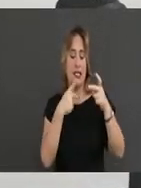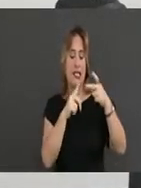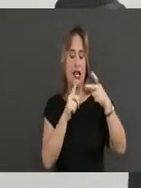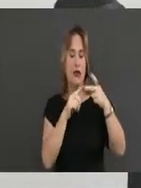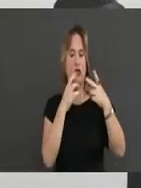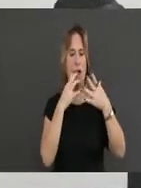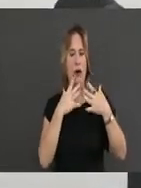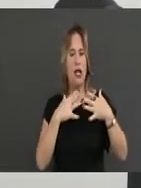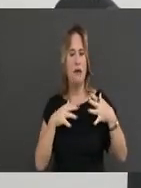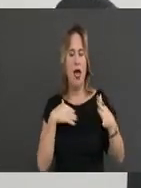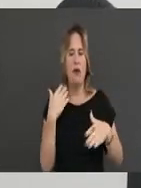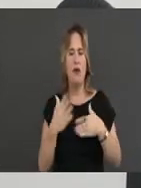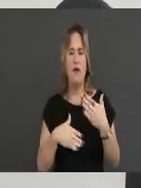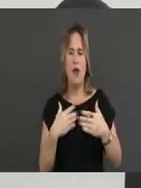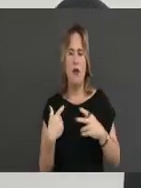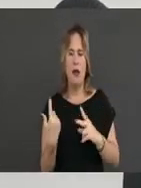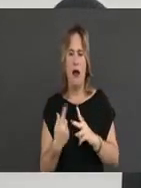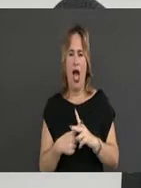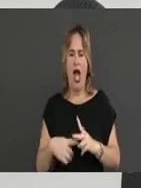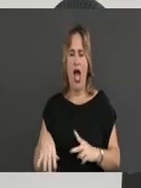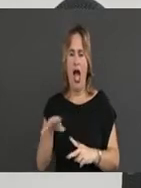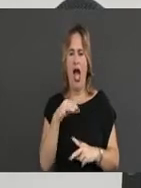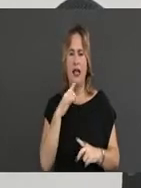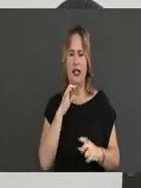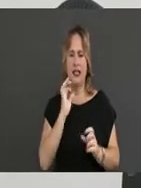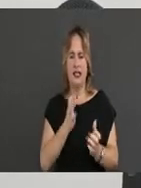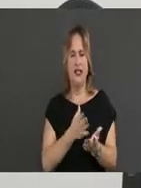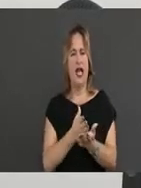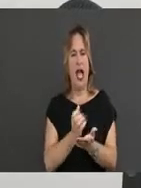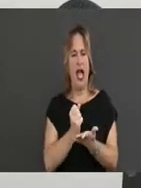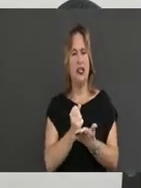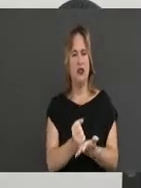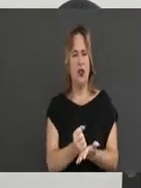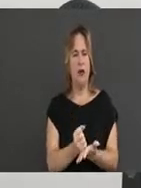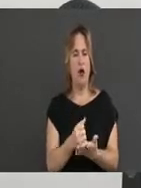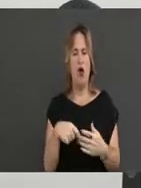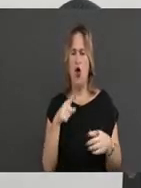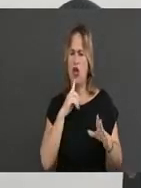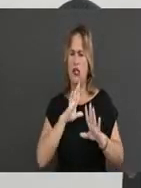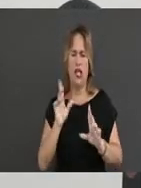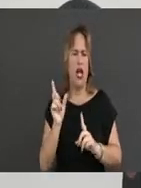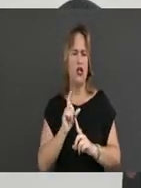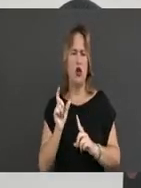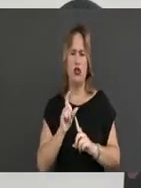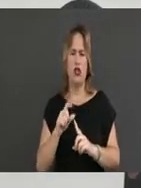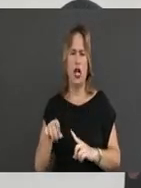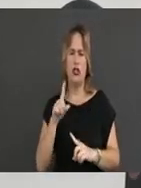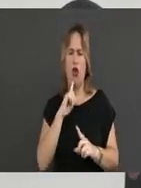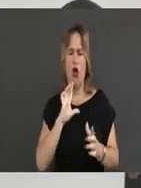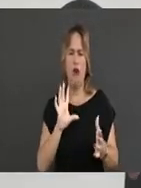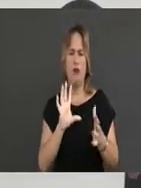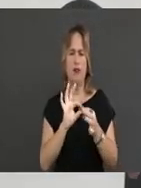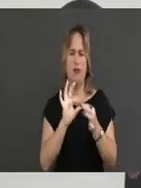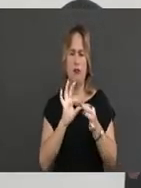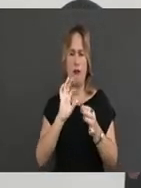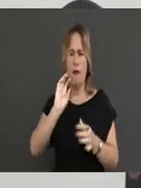aliviar la situación que existe en este sentido. Hoy ya nosotros hemos contratado los servicios con Bandec,